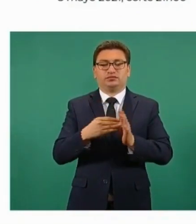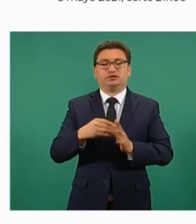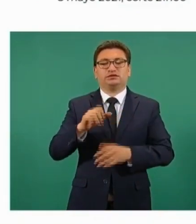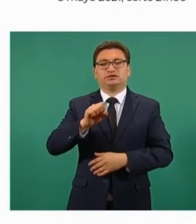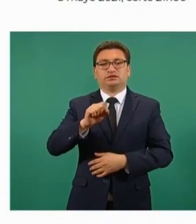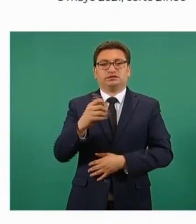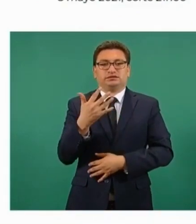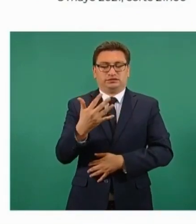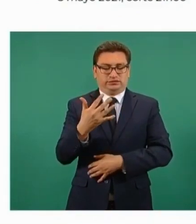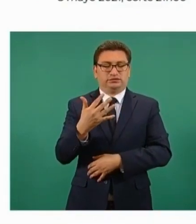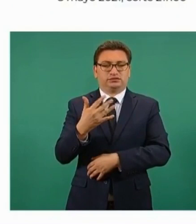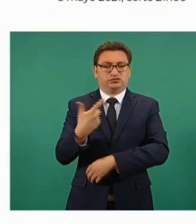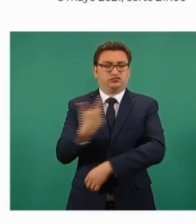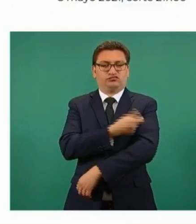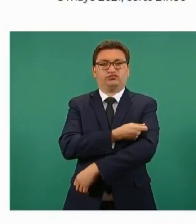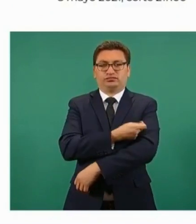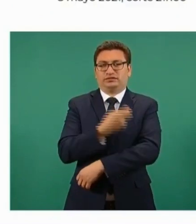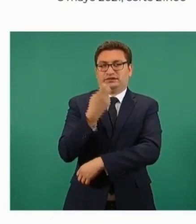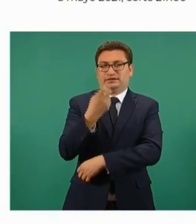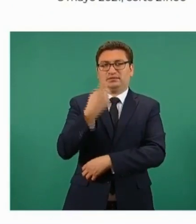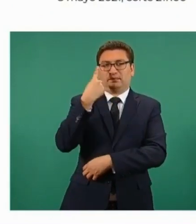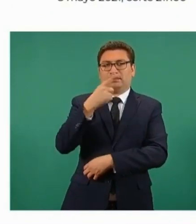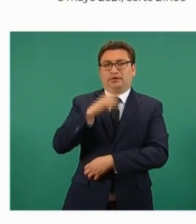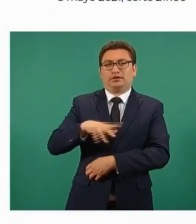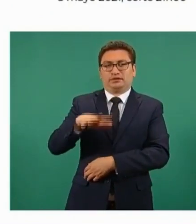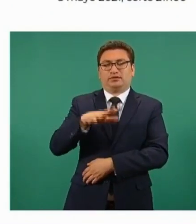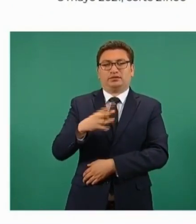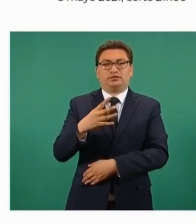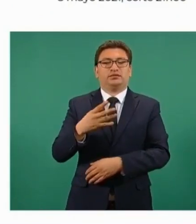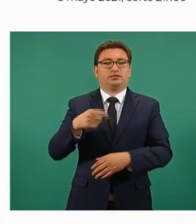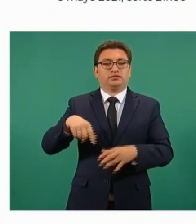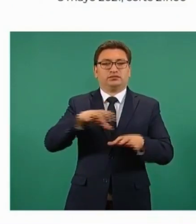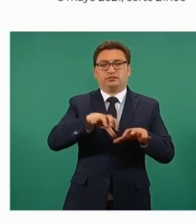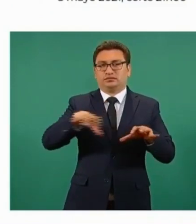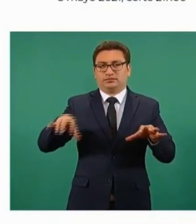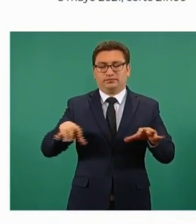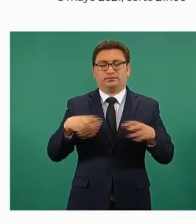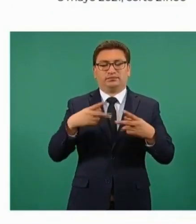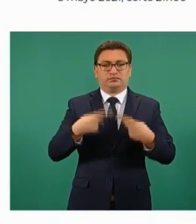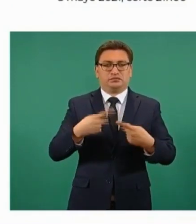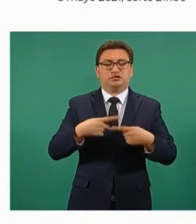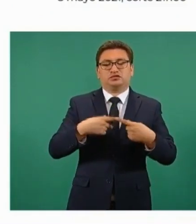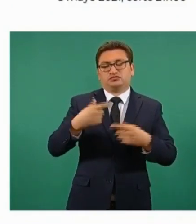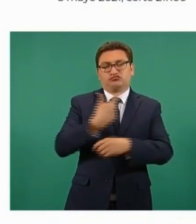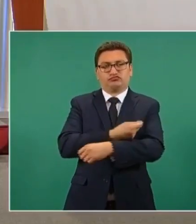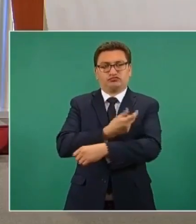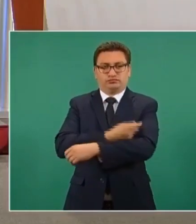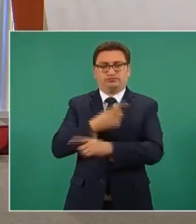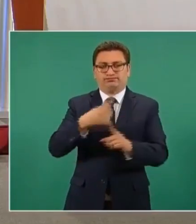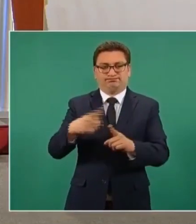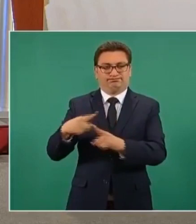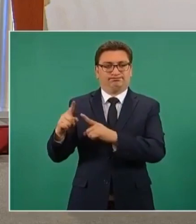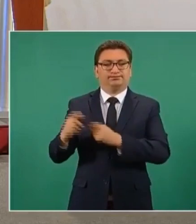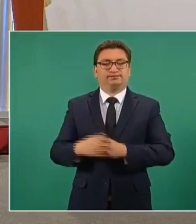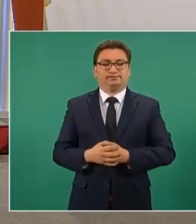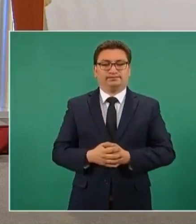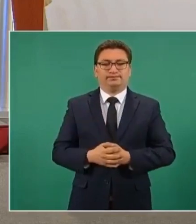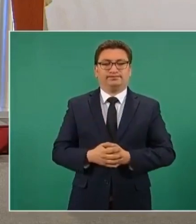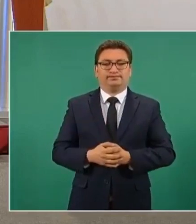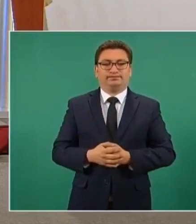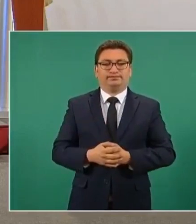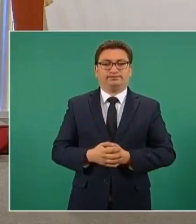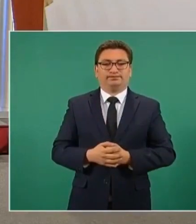604.065 dosis, en este caso para las 4 subpoblaciones que están en proceso de vacunación. La siguiente, por